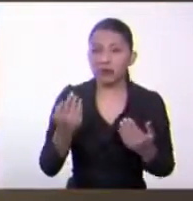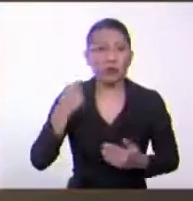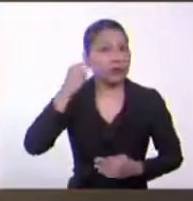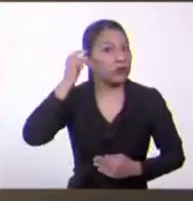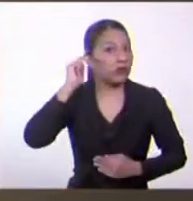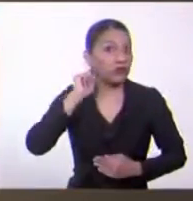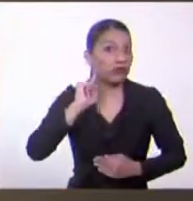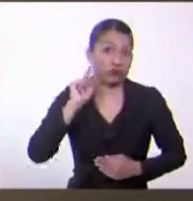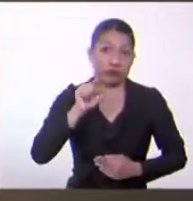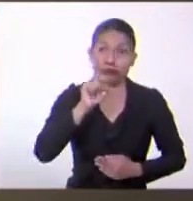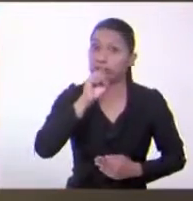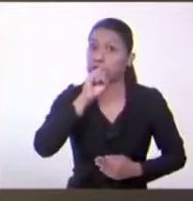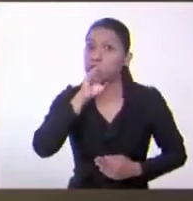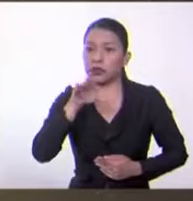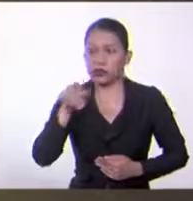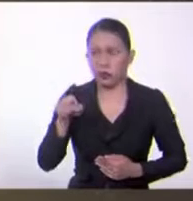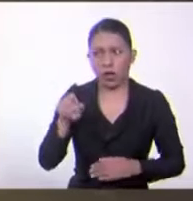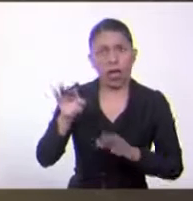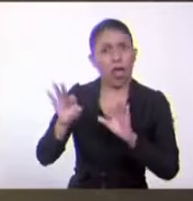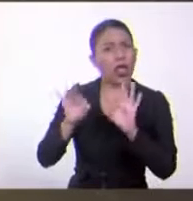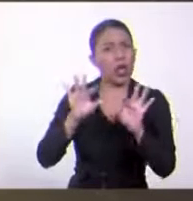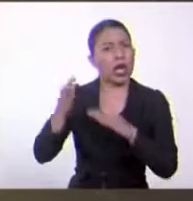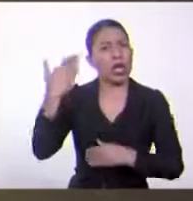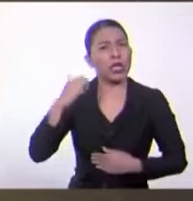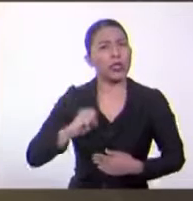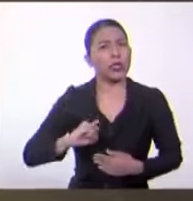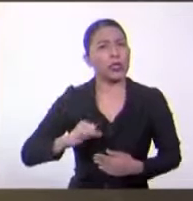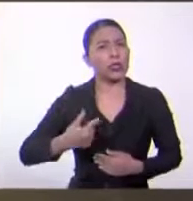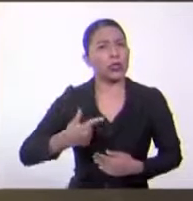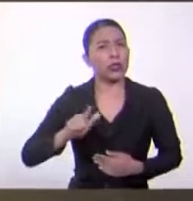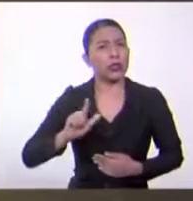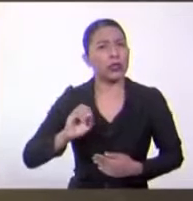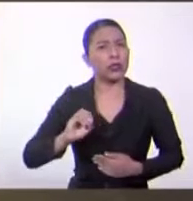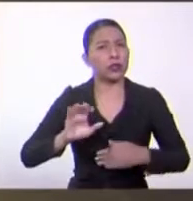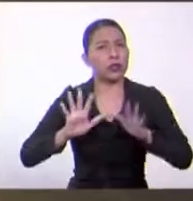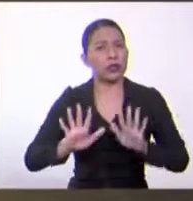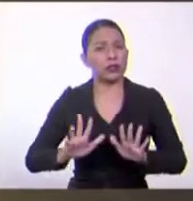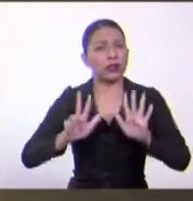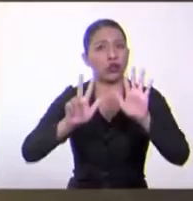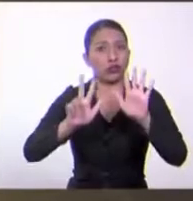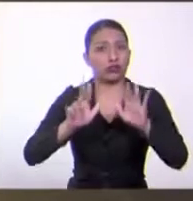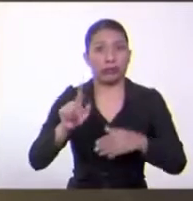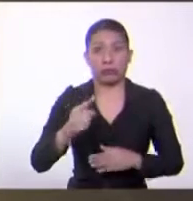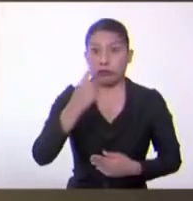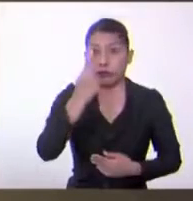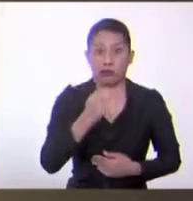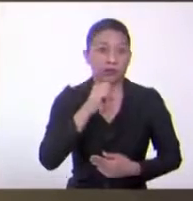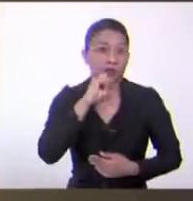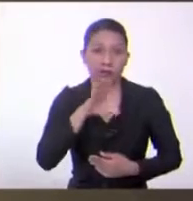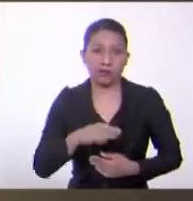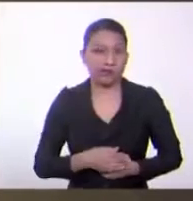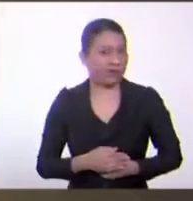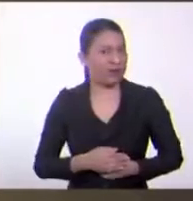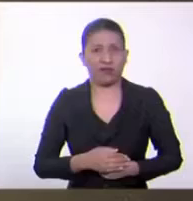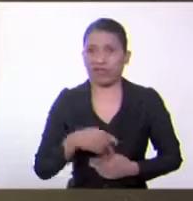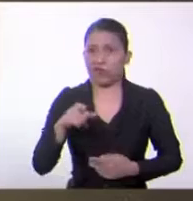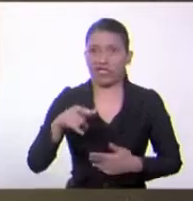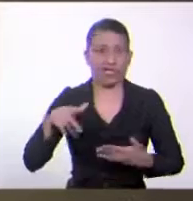Linnaeus describiría algunas en el siglo XVIII, esta persona se oponía completamente a su